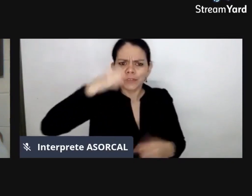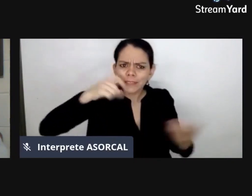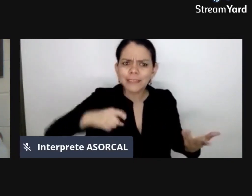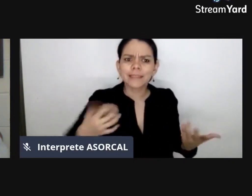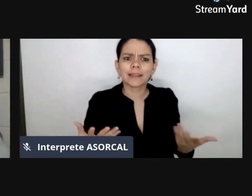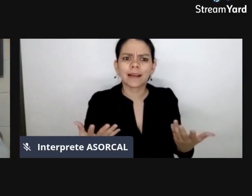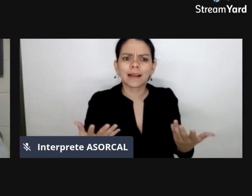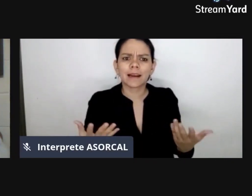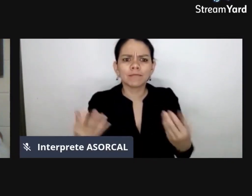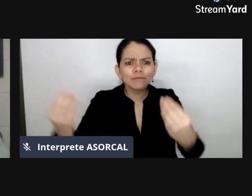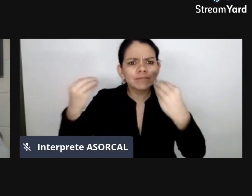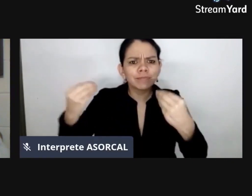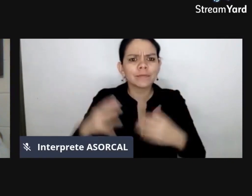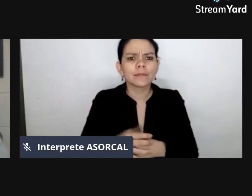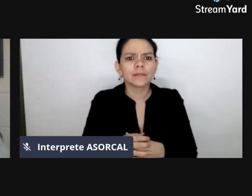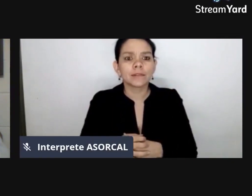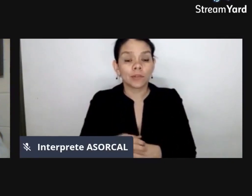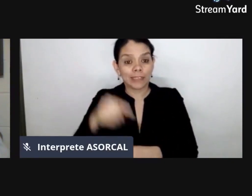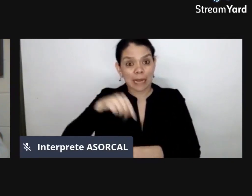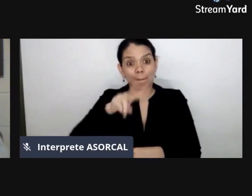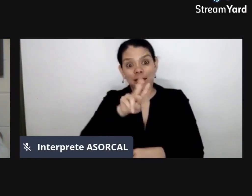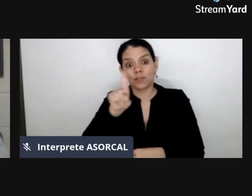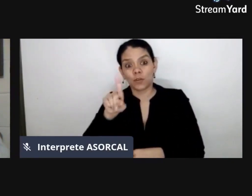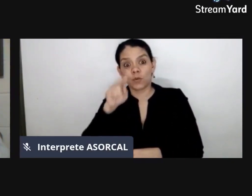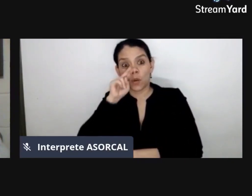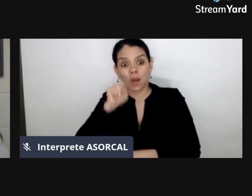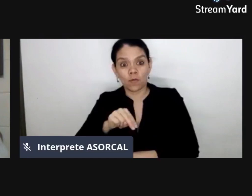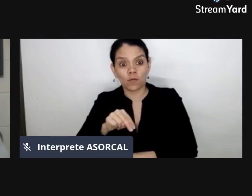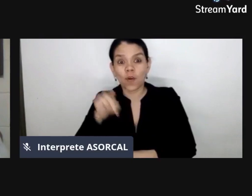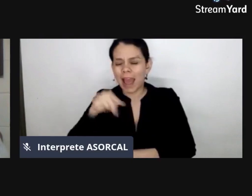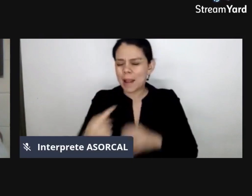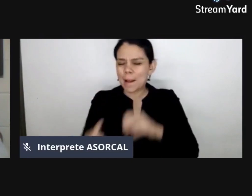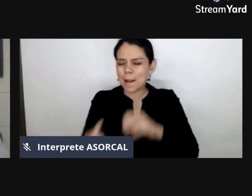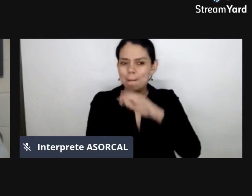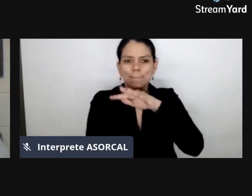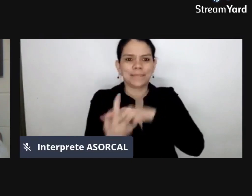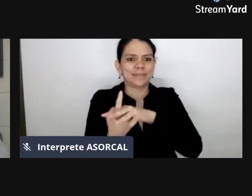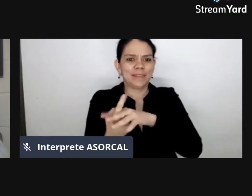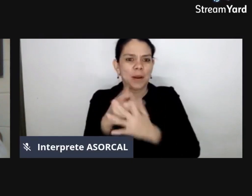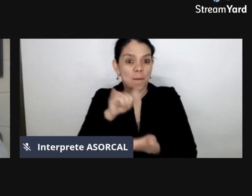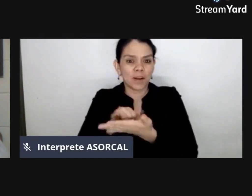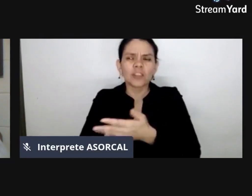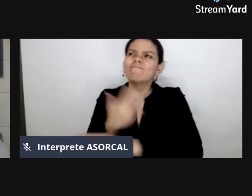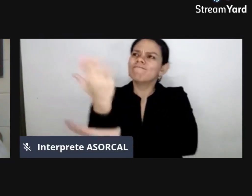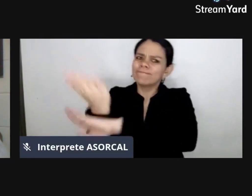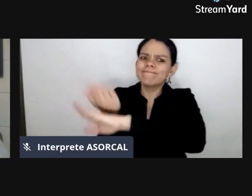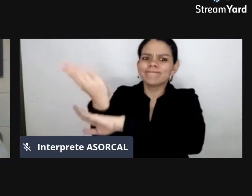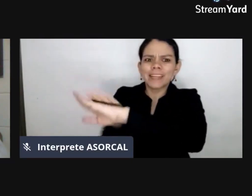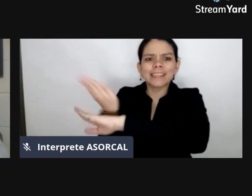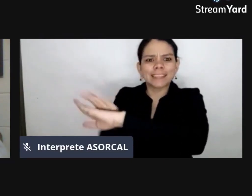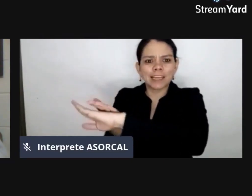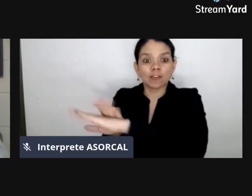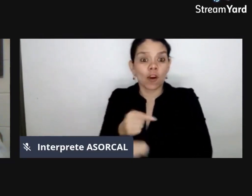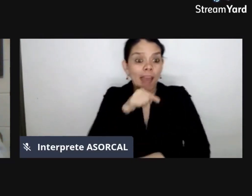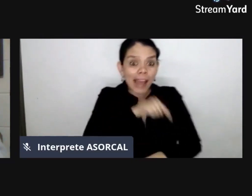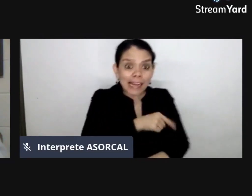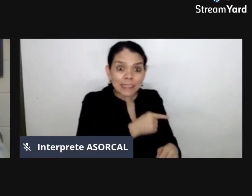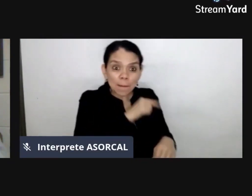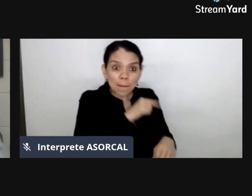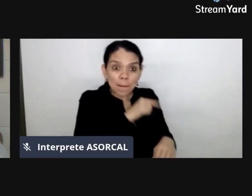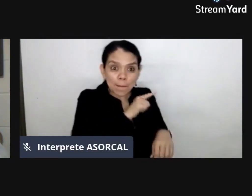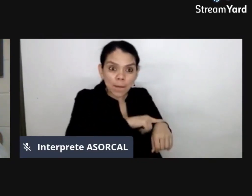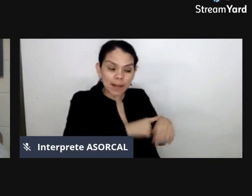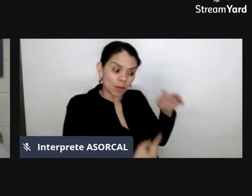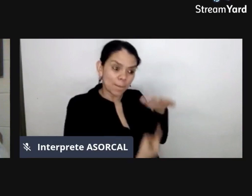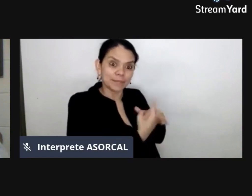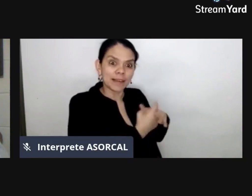Andes 21 de junio, el sindicato todavía ahora tiene existencia y protagonismo. Los movimientos populares,